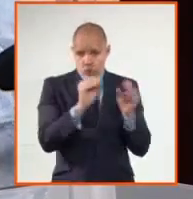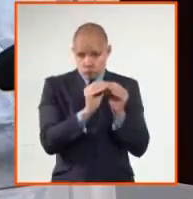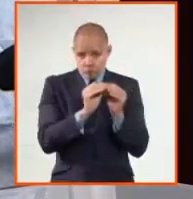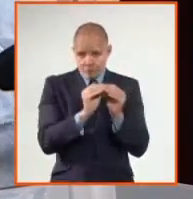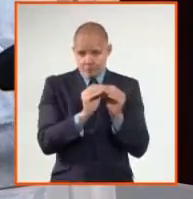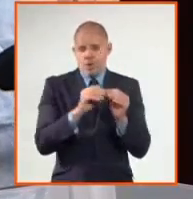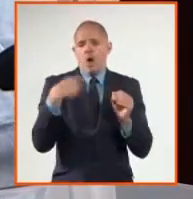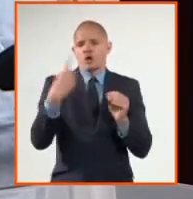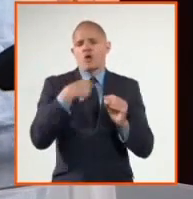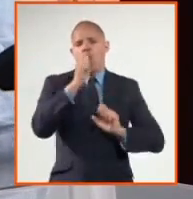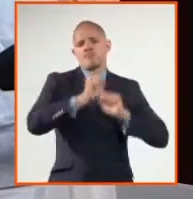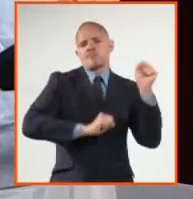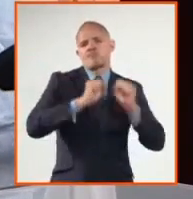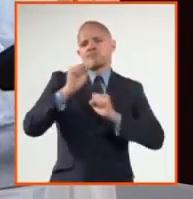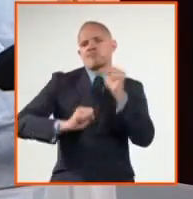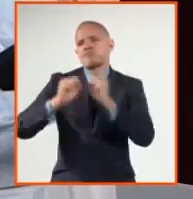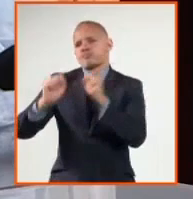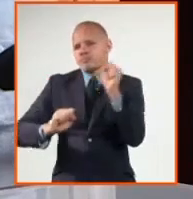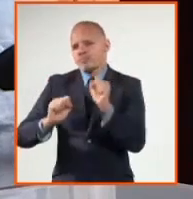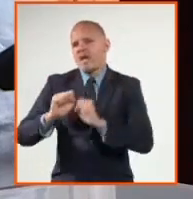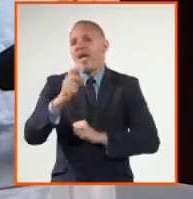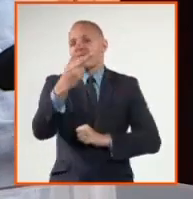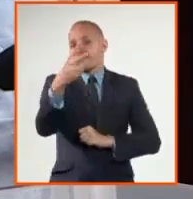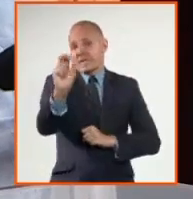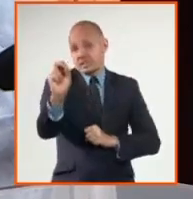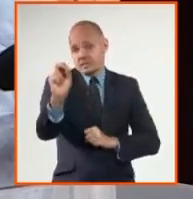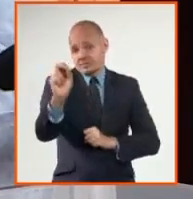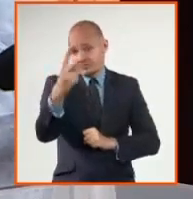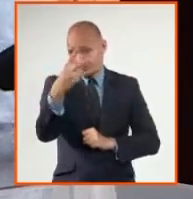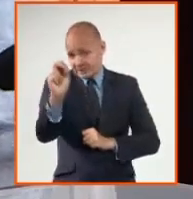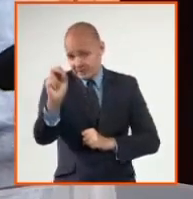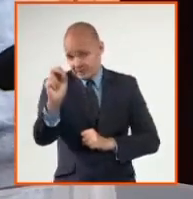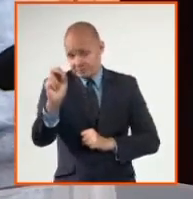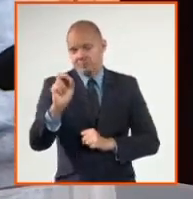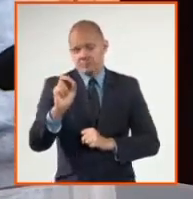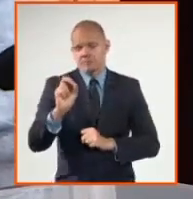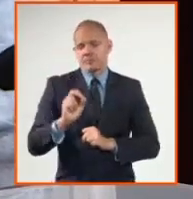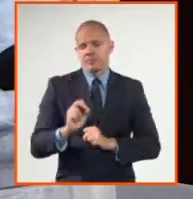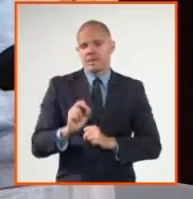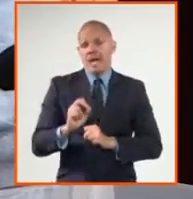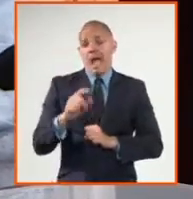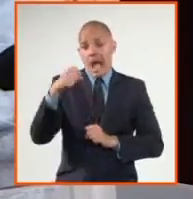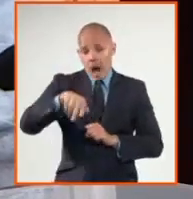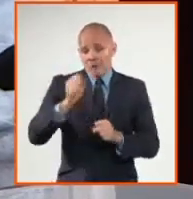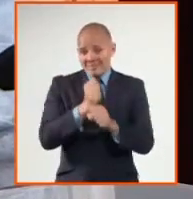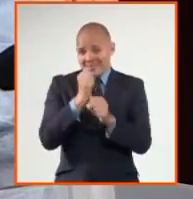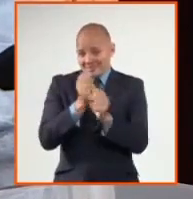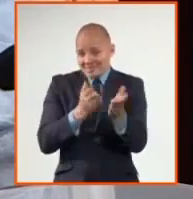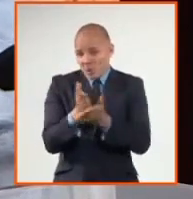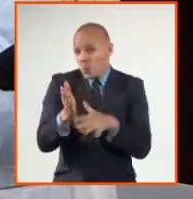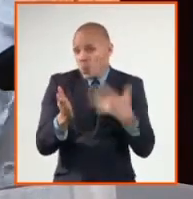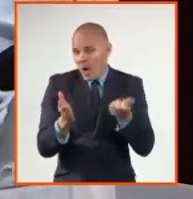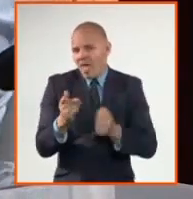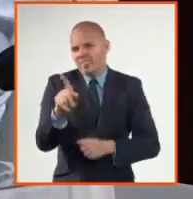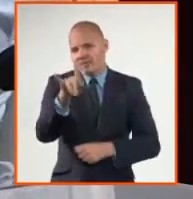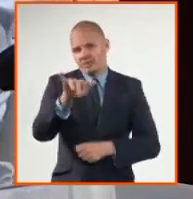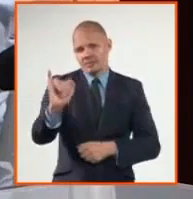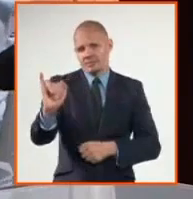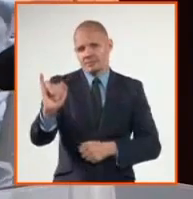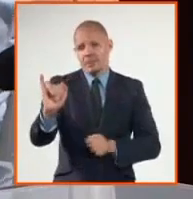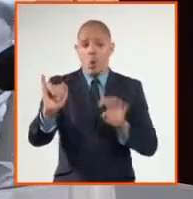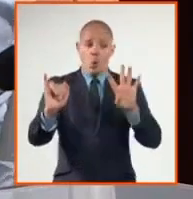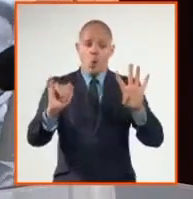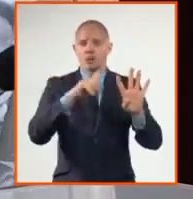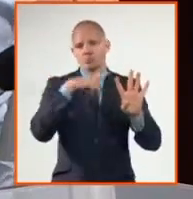solamente tenemos disponibles 16 hemos perdido cuatro bloques generador y